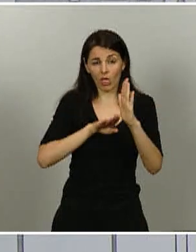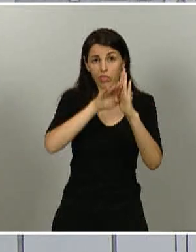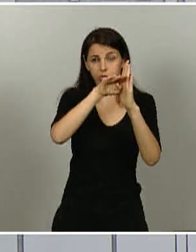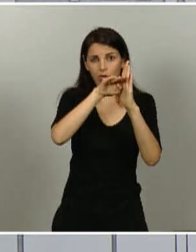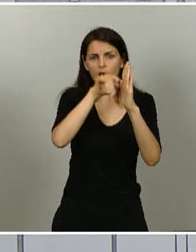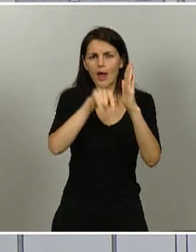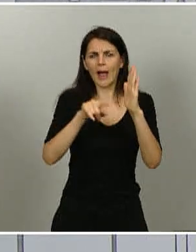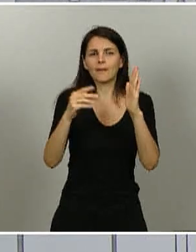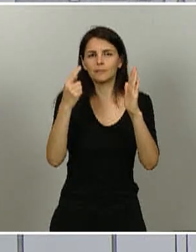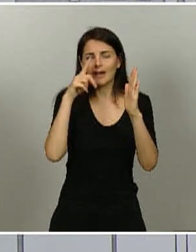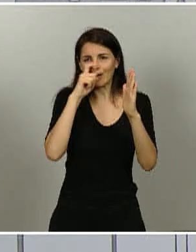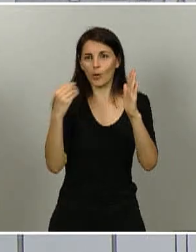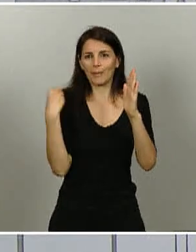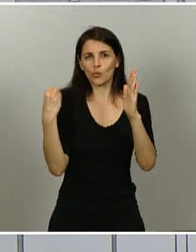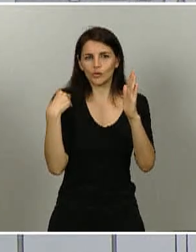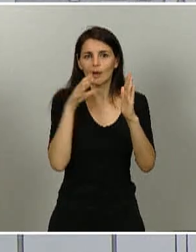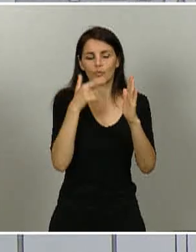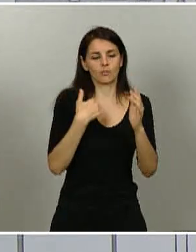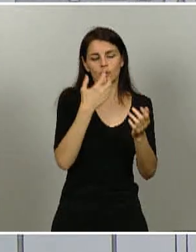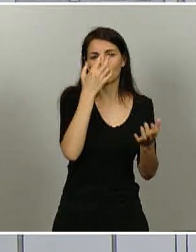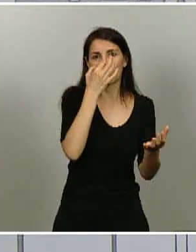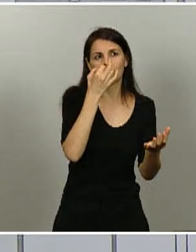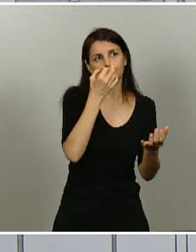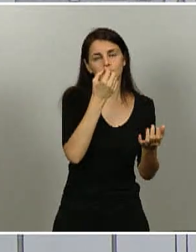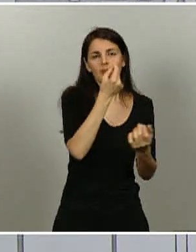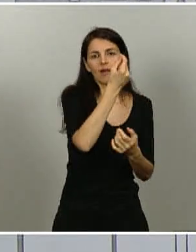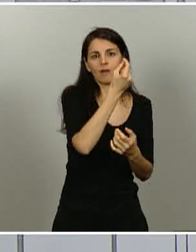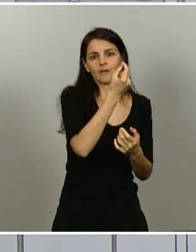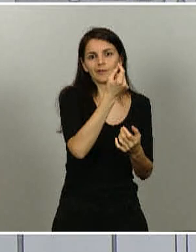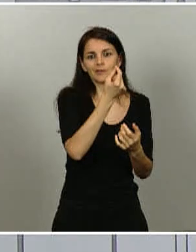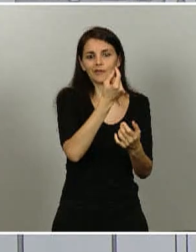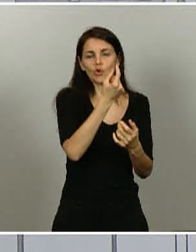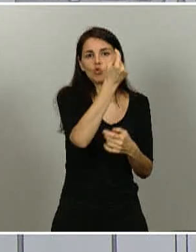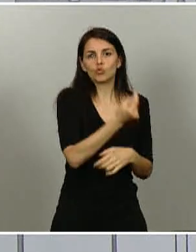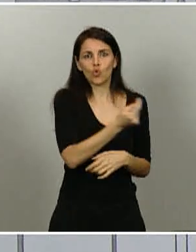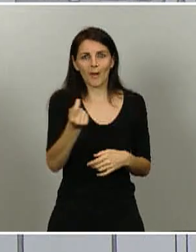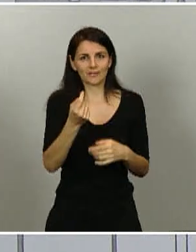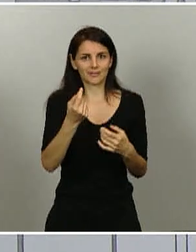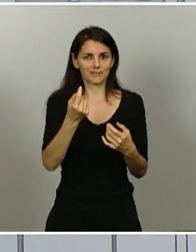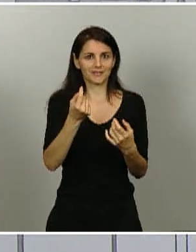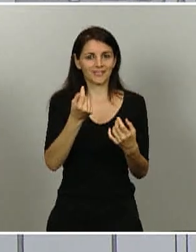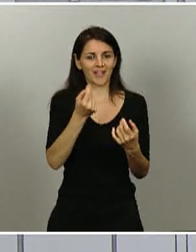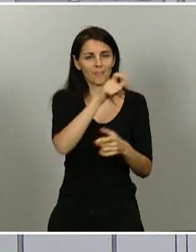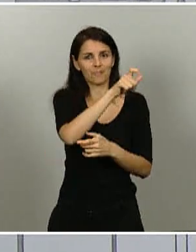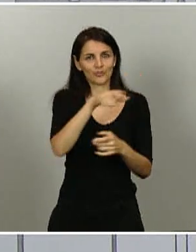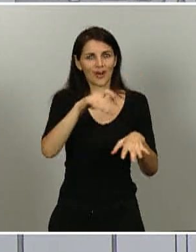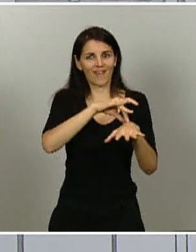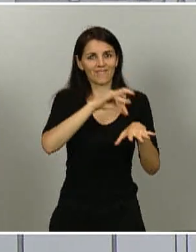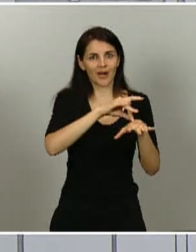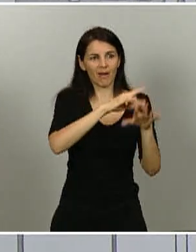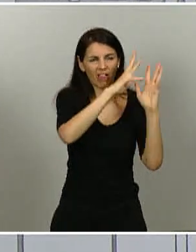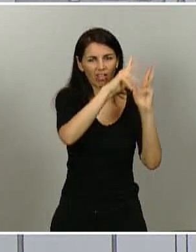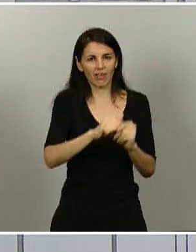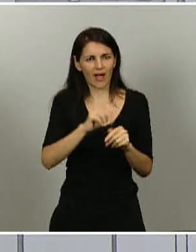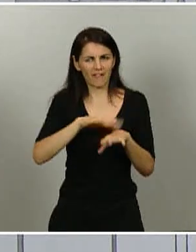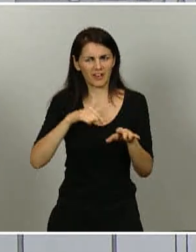no sumaban exactamente igual de un día para otro. En algún momento algún periodista lo mencionó, y estas son razones